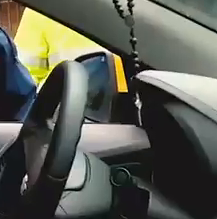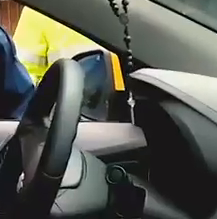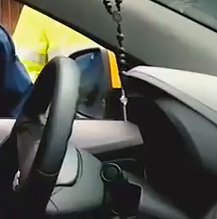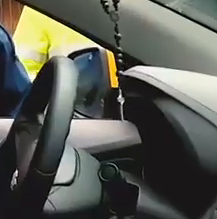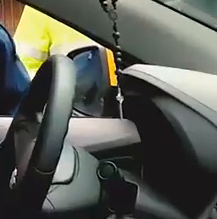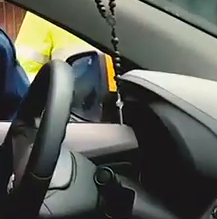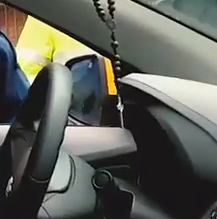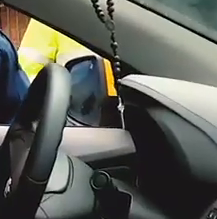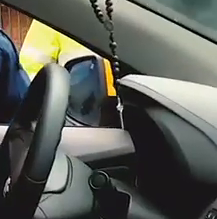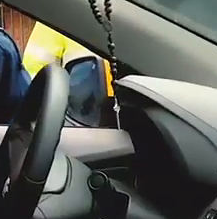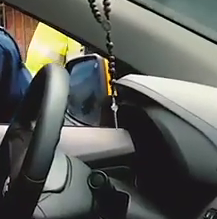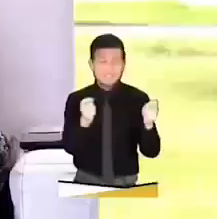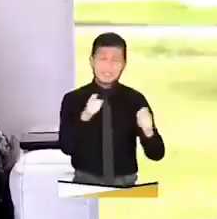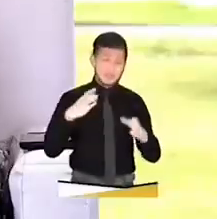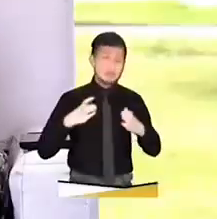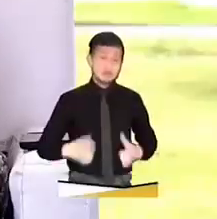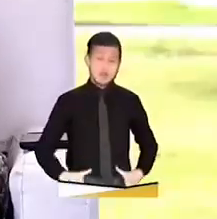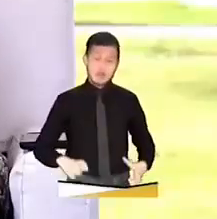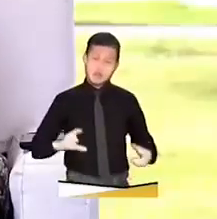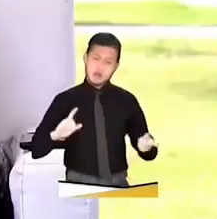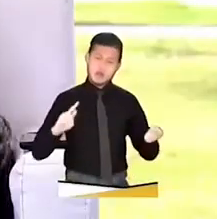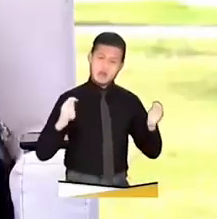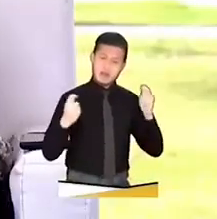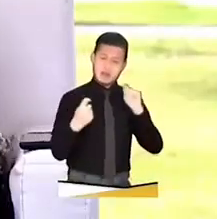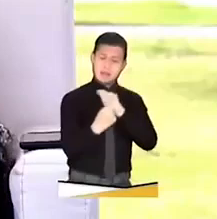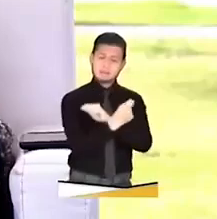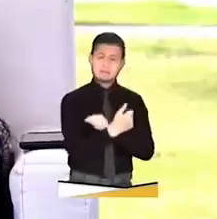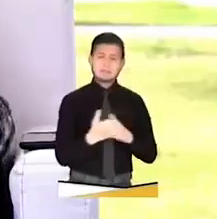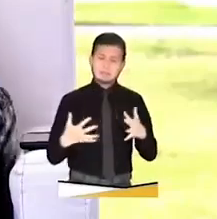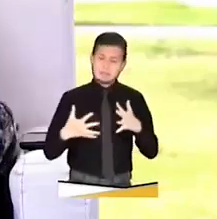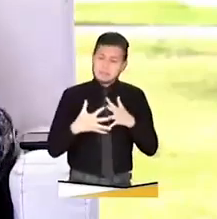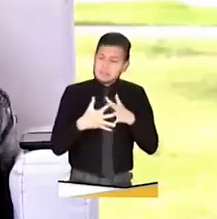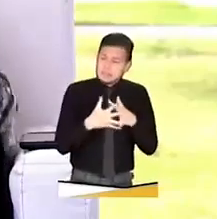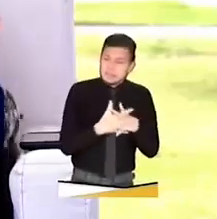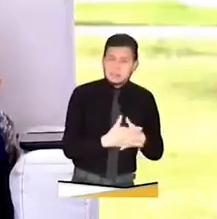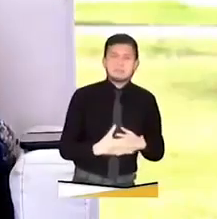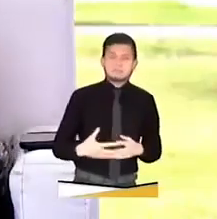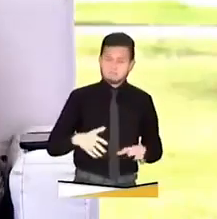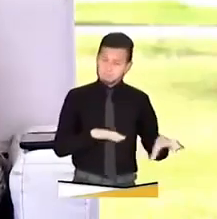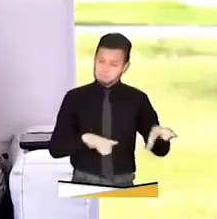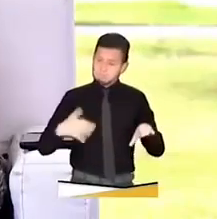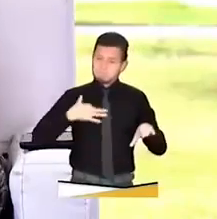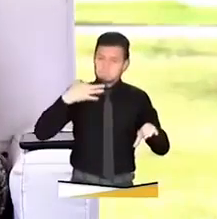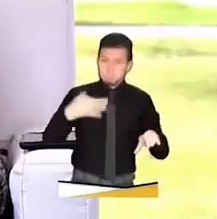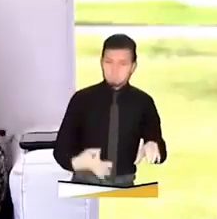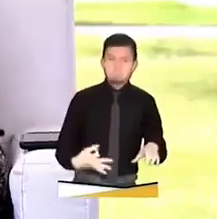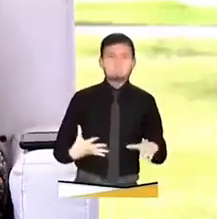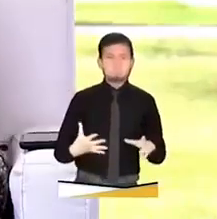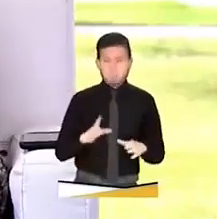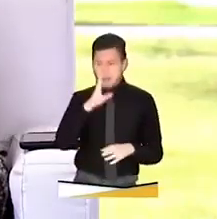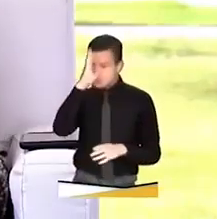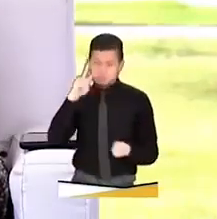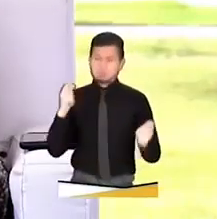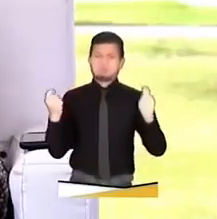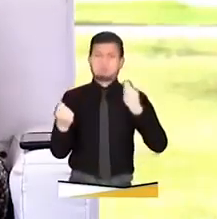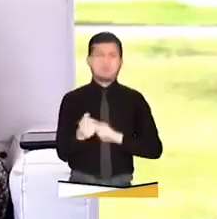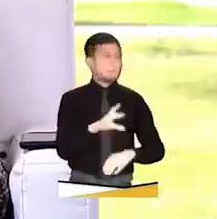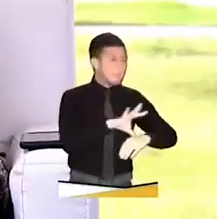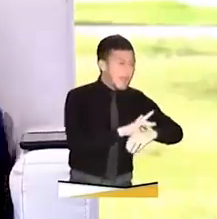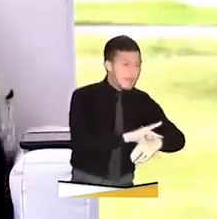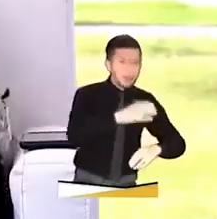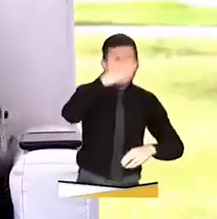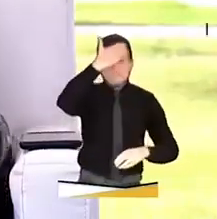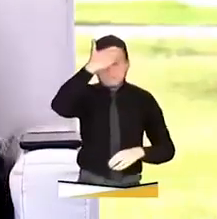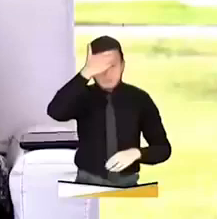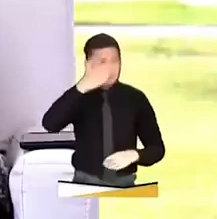cambio, que dieron ejemplo de cultura ciudadana, que cambiaron sus hábitos, los médicos, las enfermeras, nuestros empresarios que han hecho